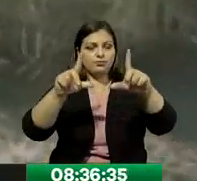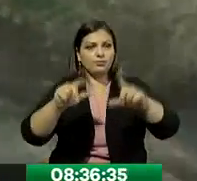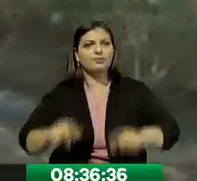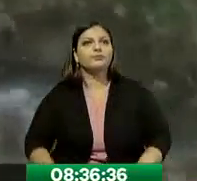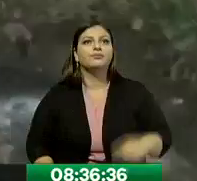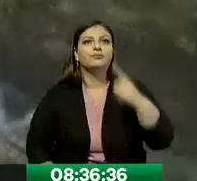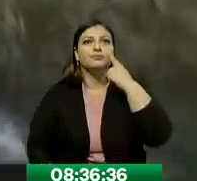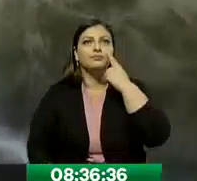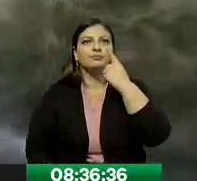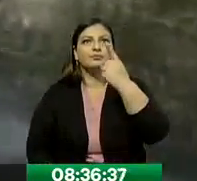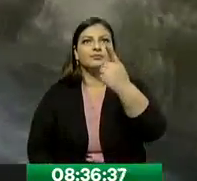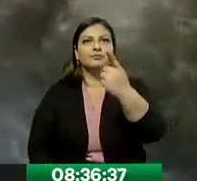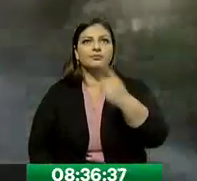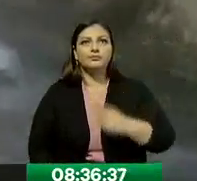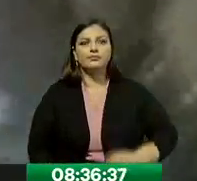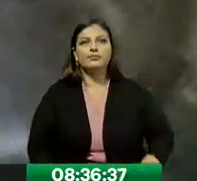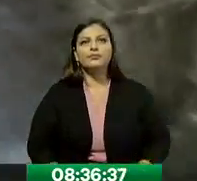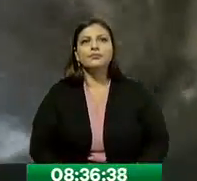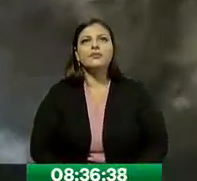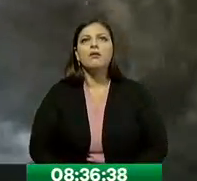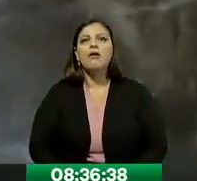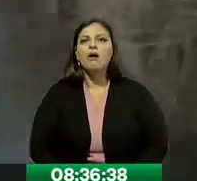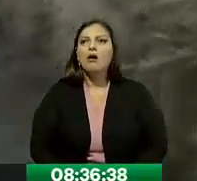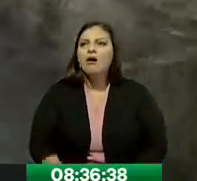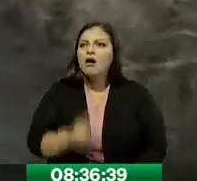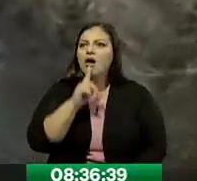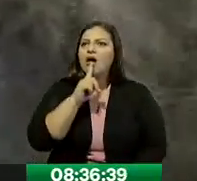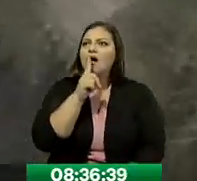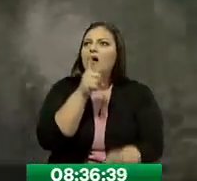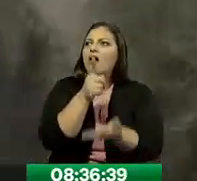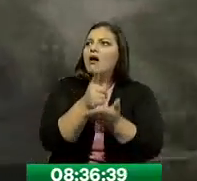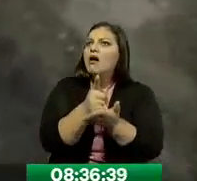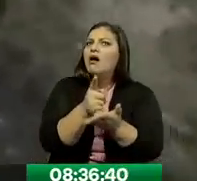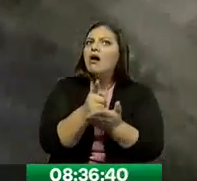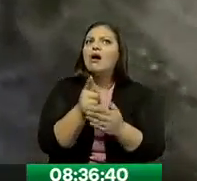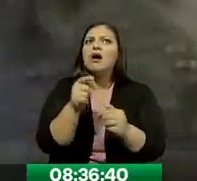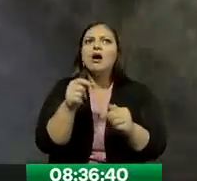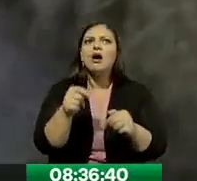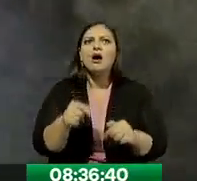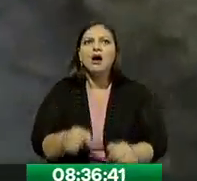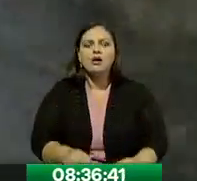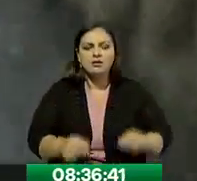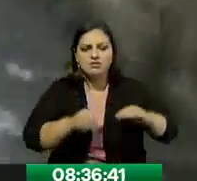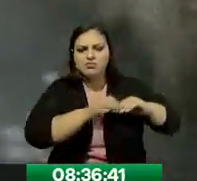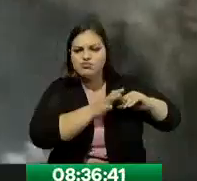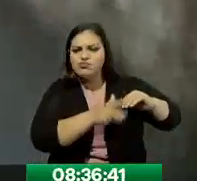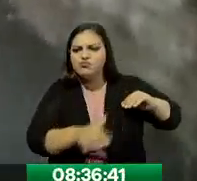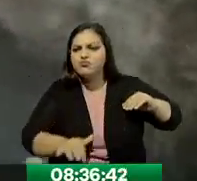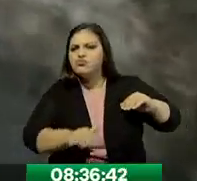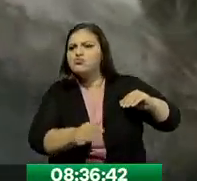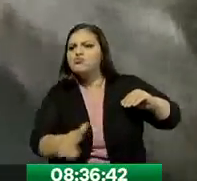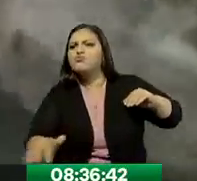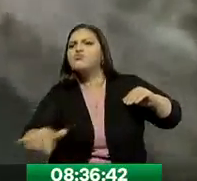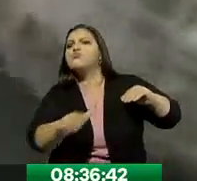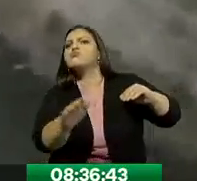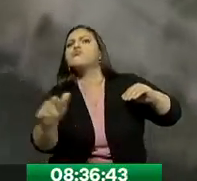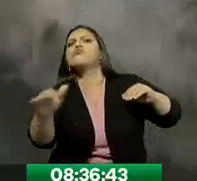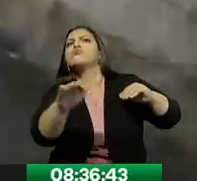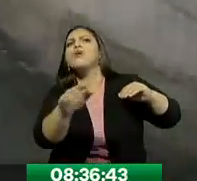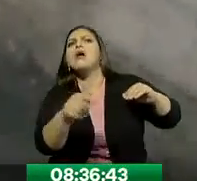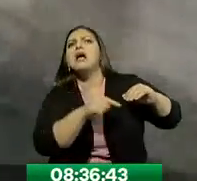con esos vídeos en switcher y se dan cuenta que no solamente afecta a 12 casas afectan hasta 3 mil